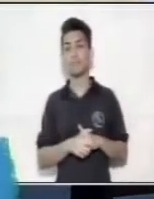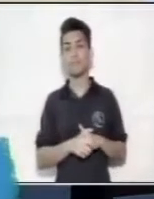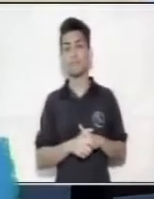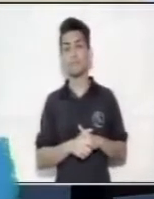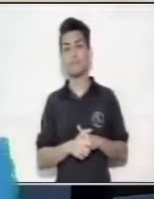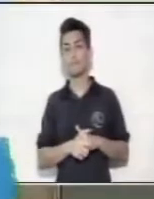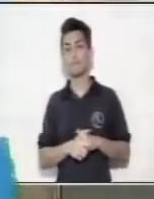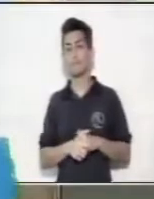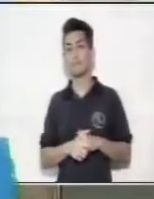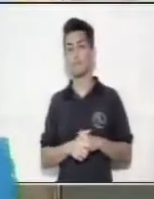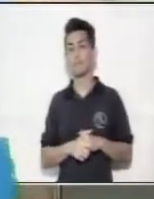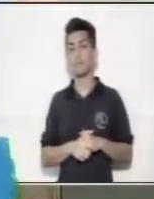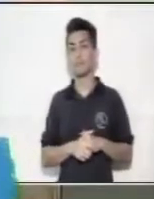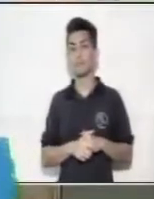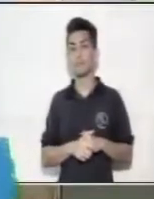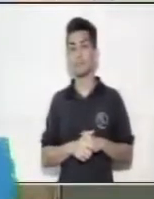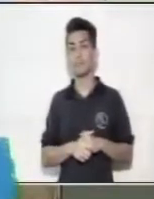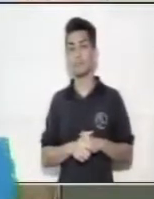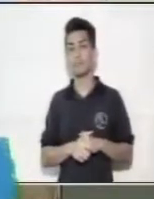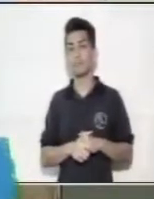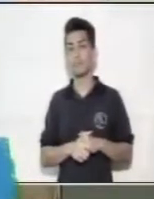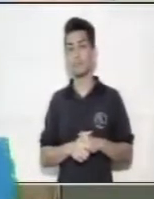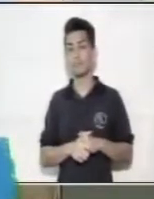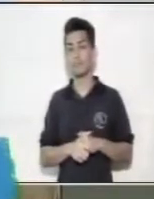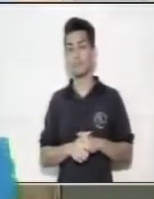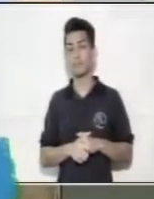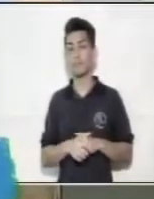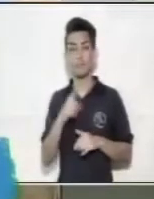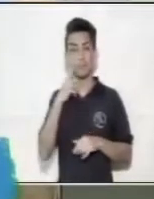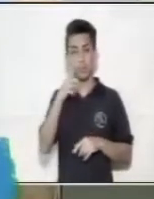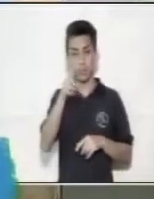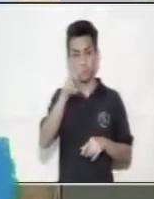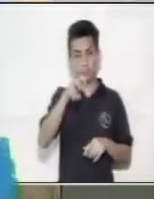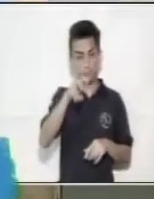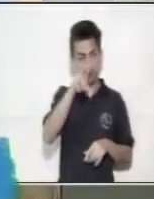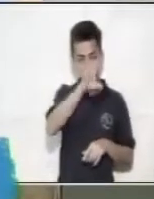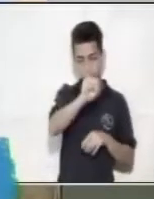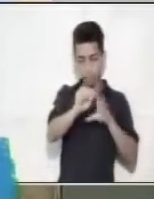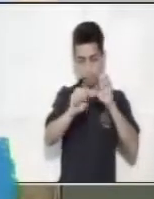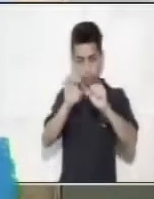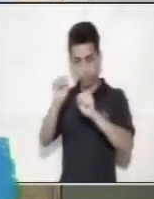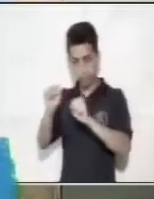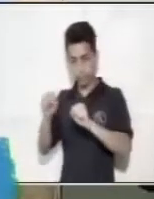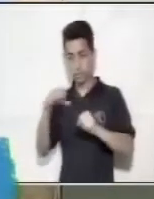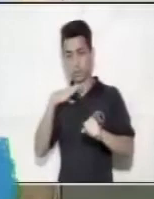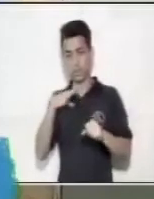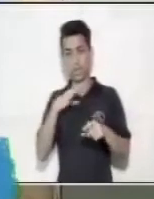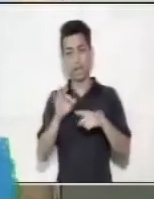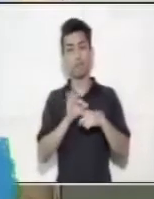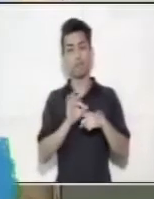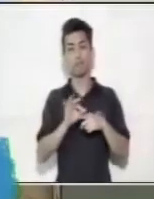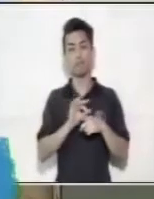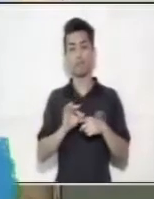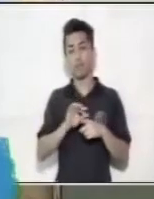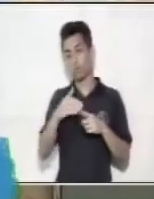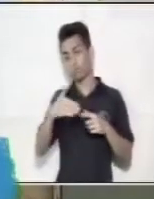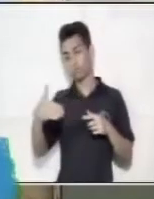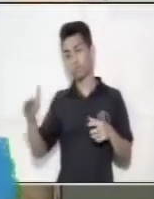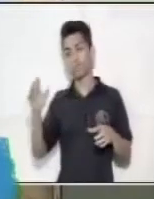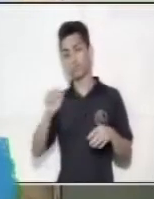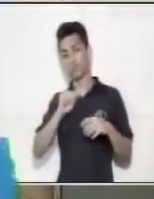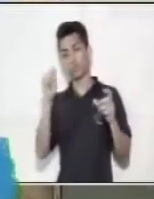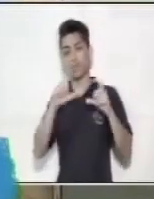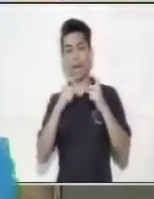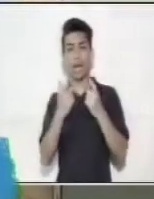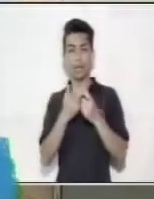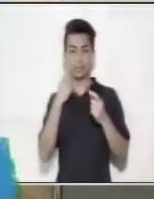eso. Y es necesario poder identificarlos, porque tienen una función que posteriormente a otra clase te darán